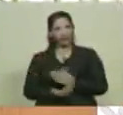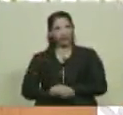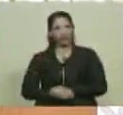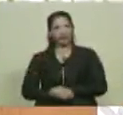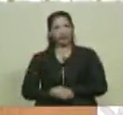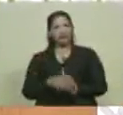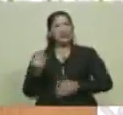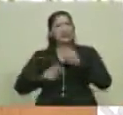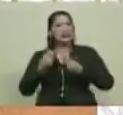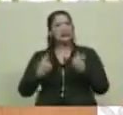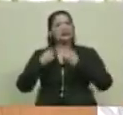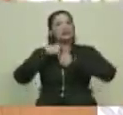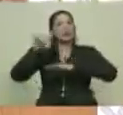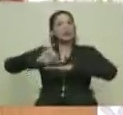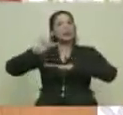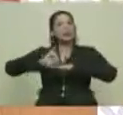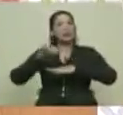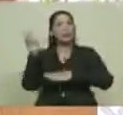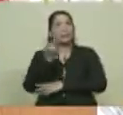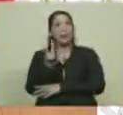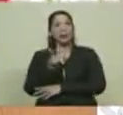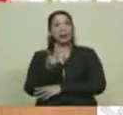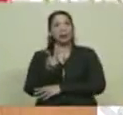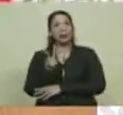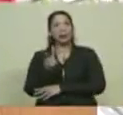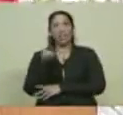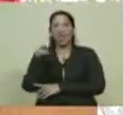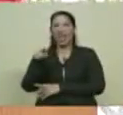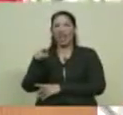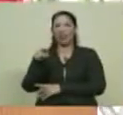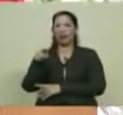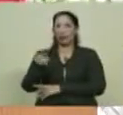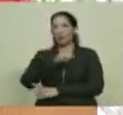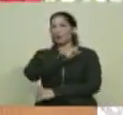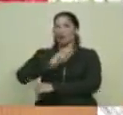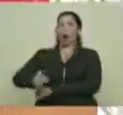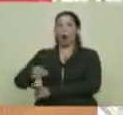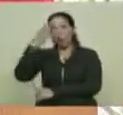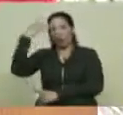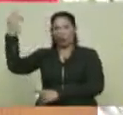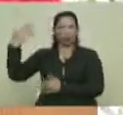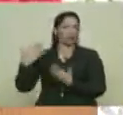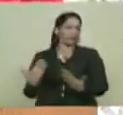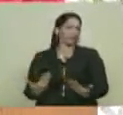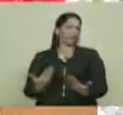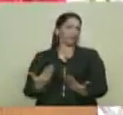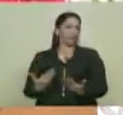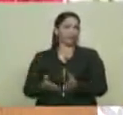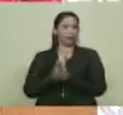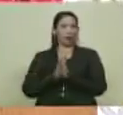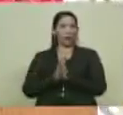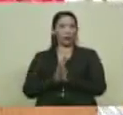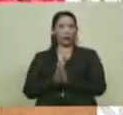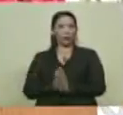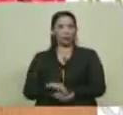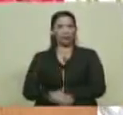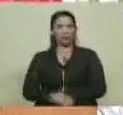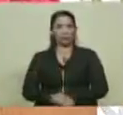de Venezuela? Que era un castigo de Dios por esta constitución.